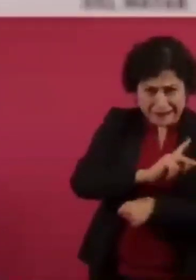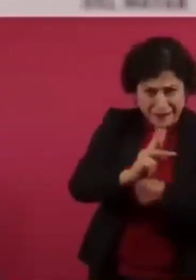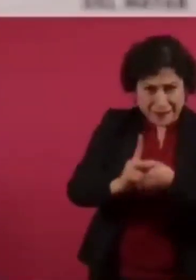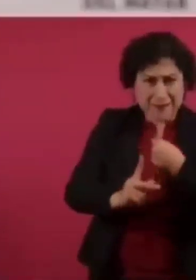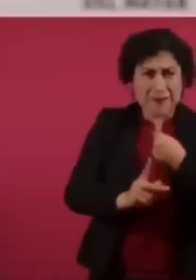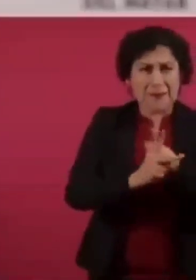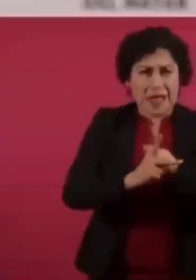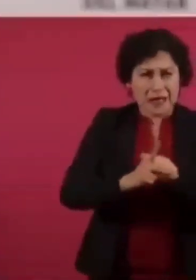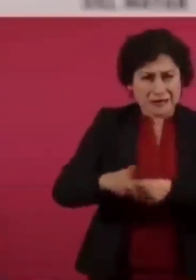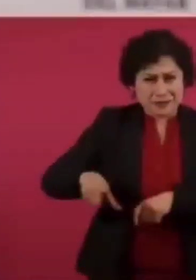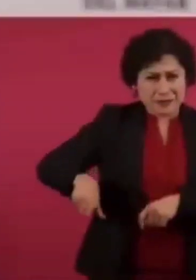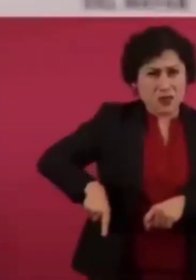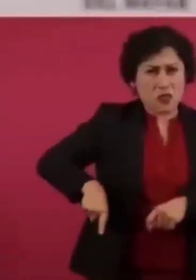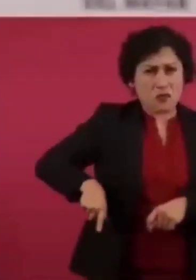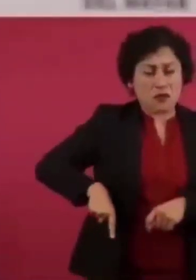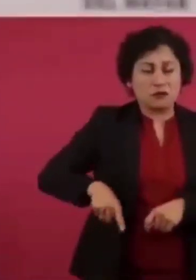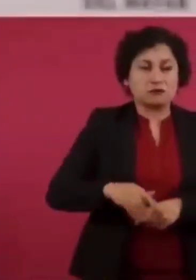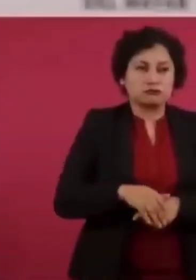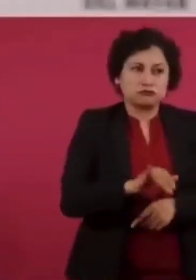Es una falacia.